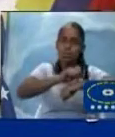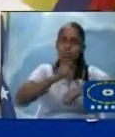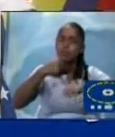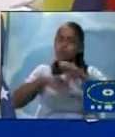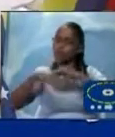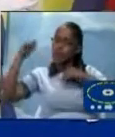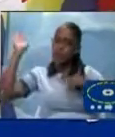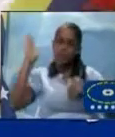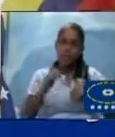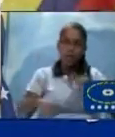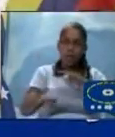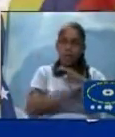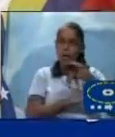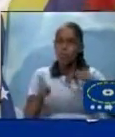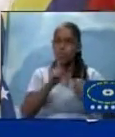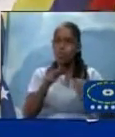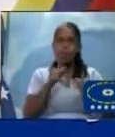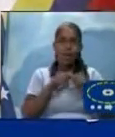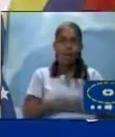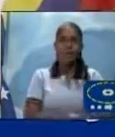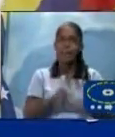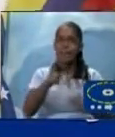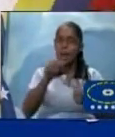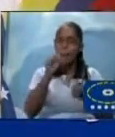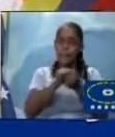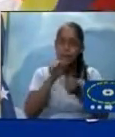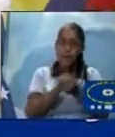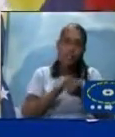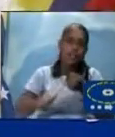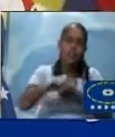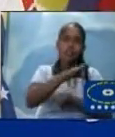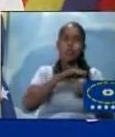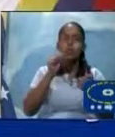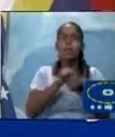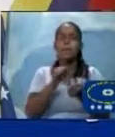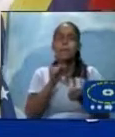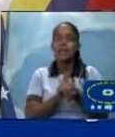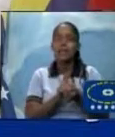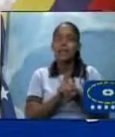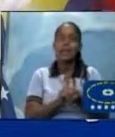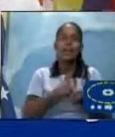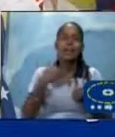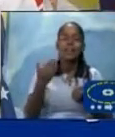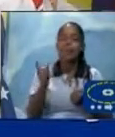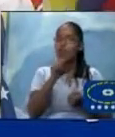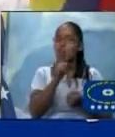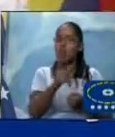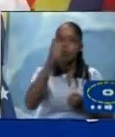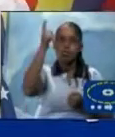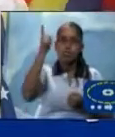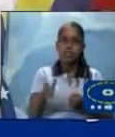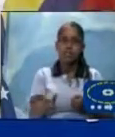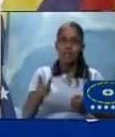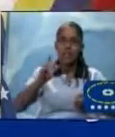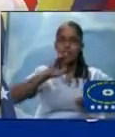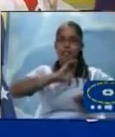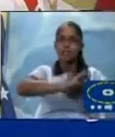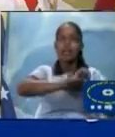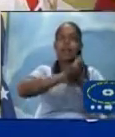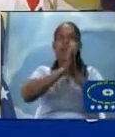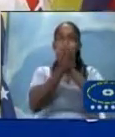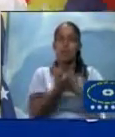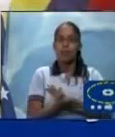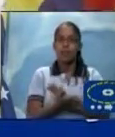venir abajo y no va a quedar piedra sobre piedra que no sea